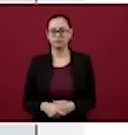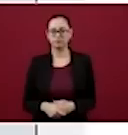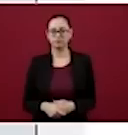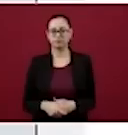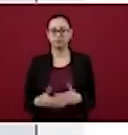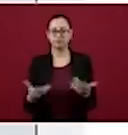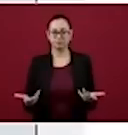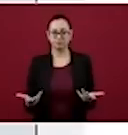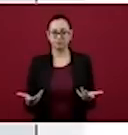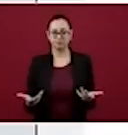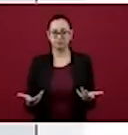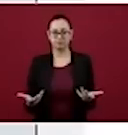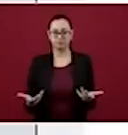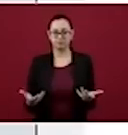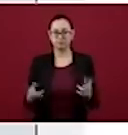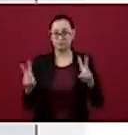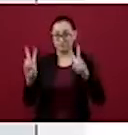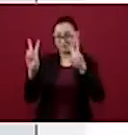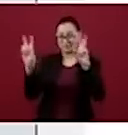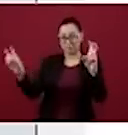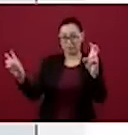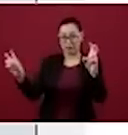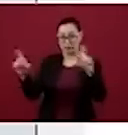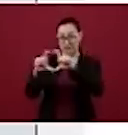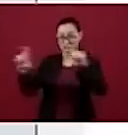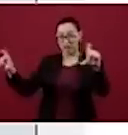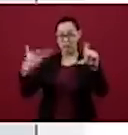ese medio: el presidente miente.